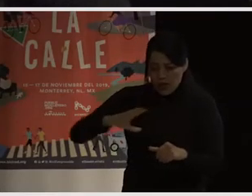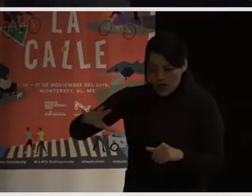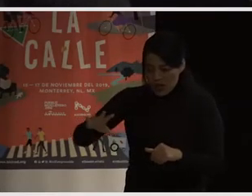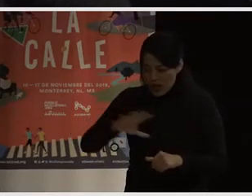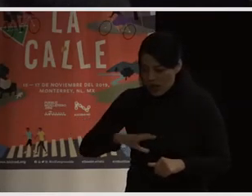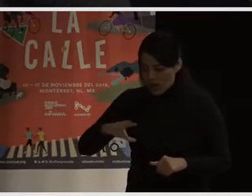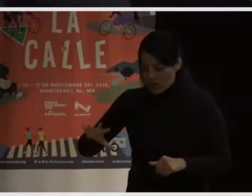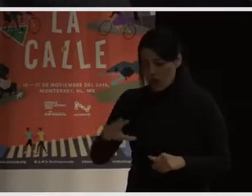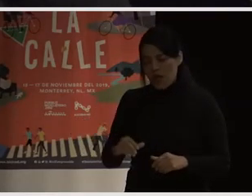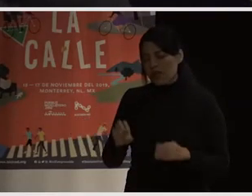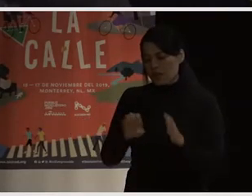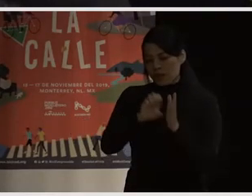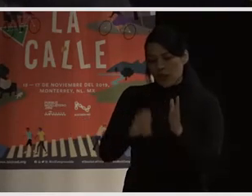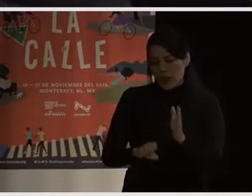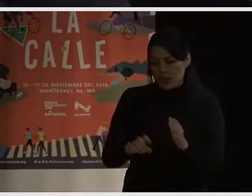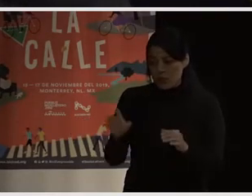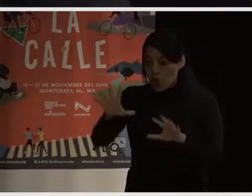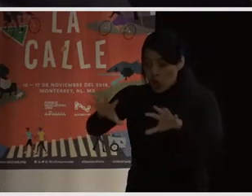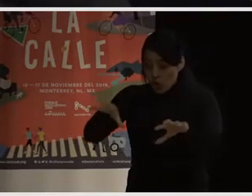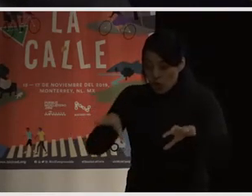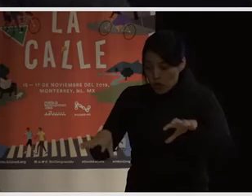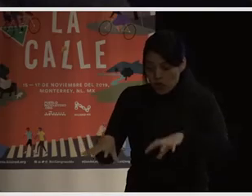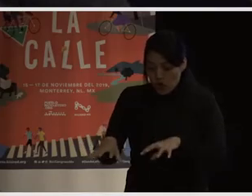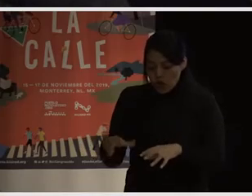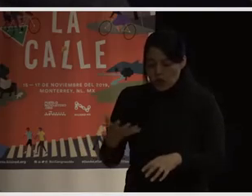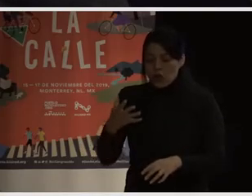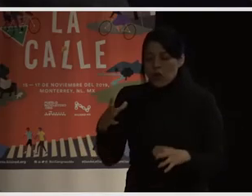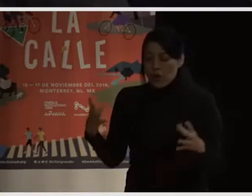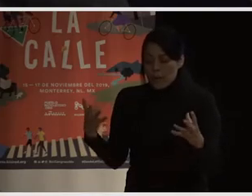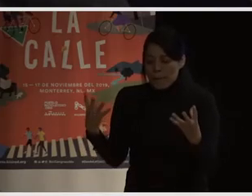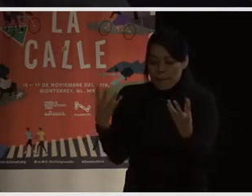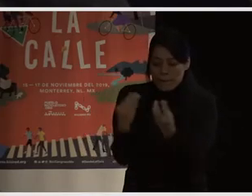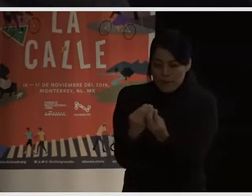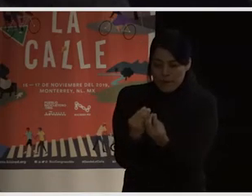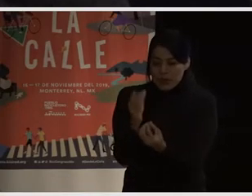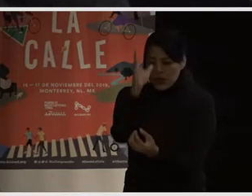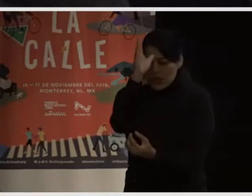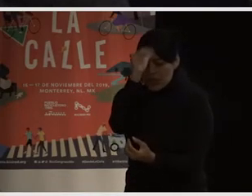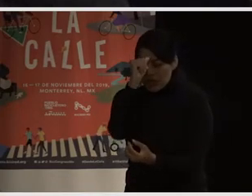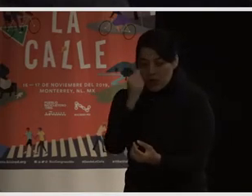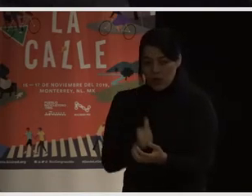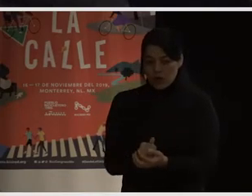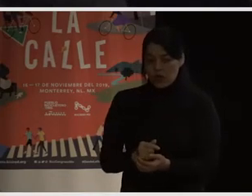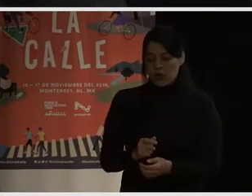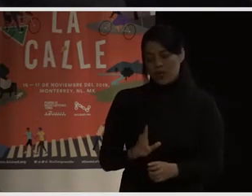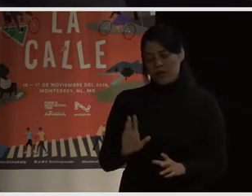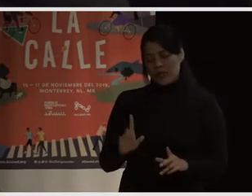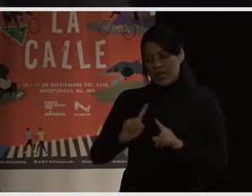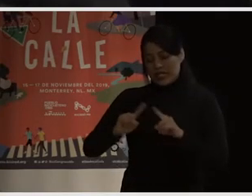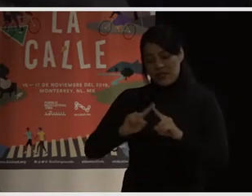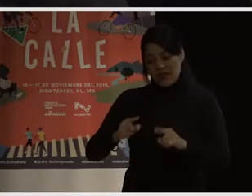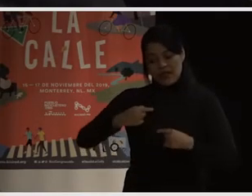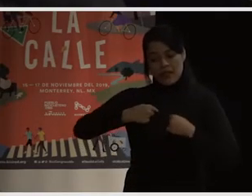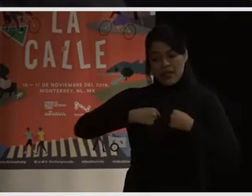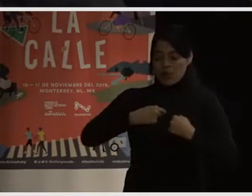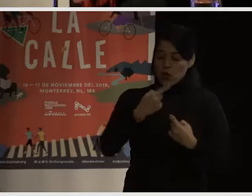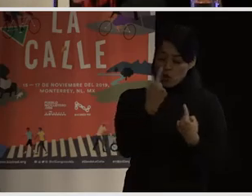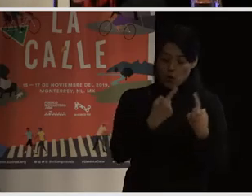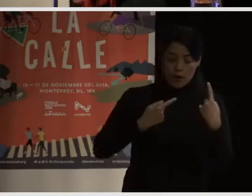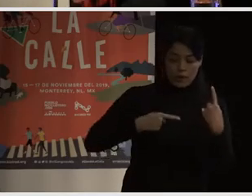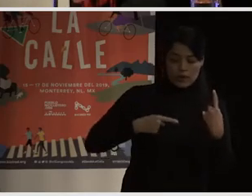nuestra vecina en ixtlahuacán por qué no tiene un impacto metropolitano y por lo mismo los fondos no podrían ir direccionados a